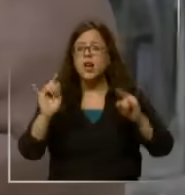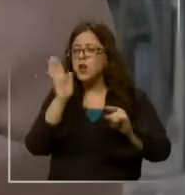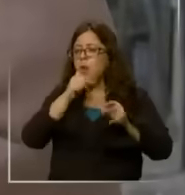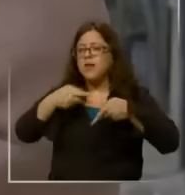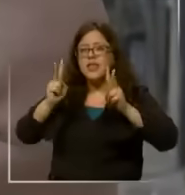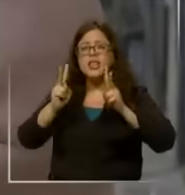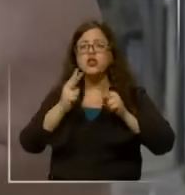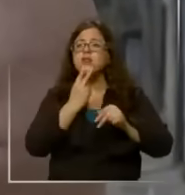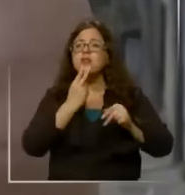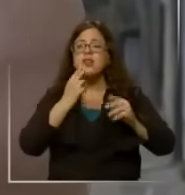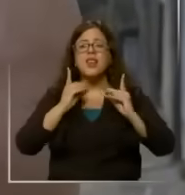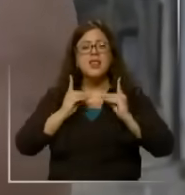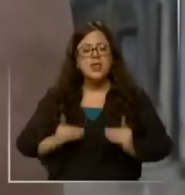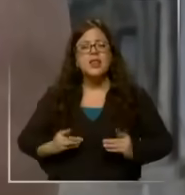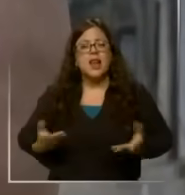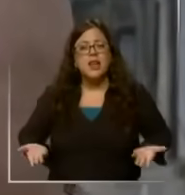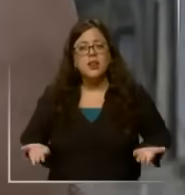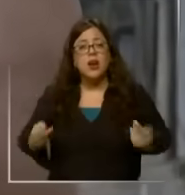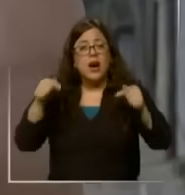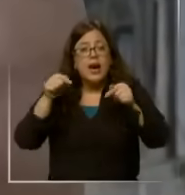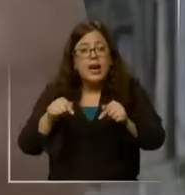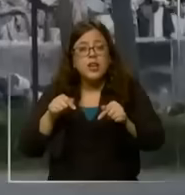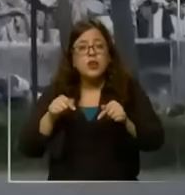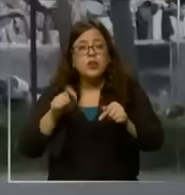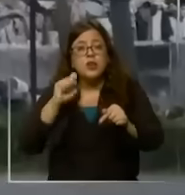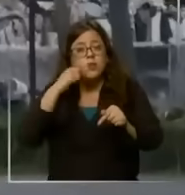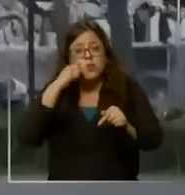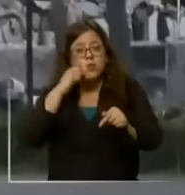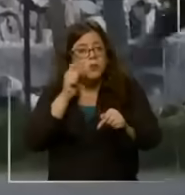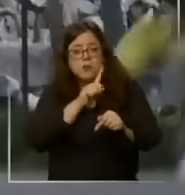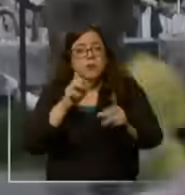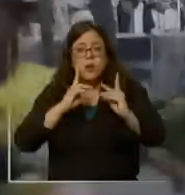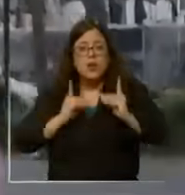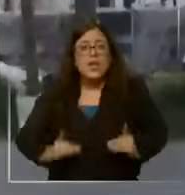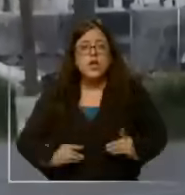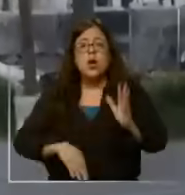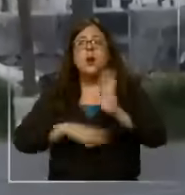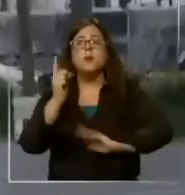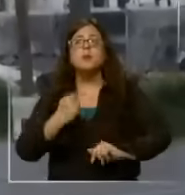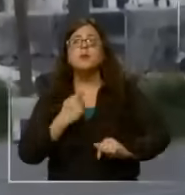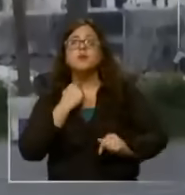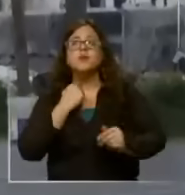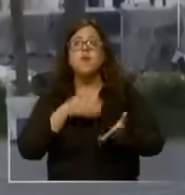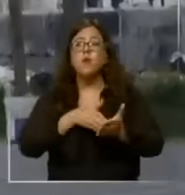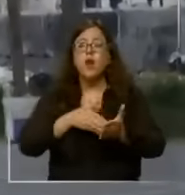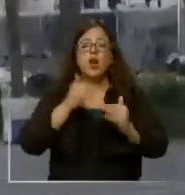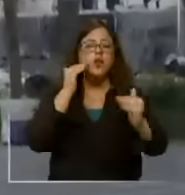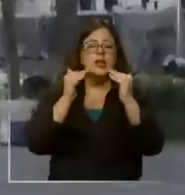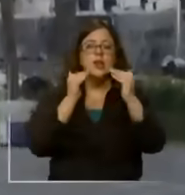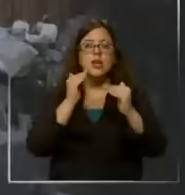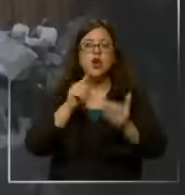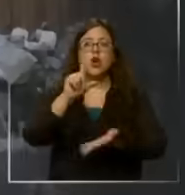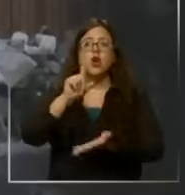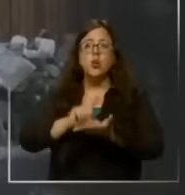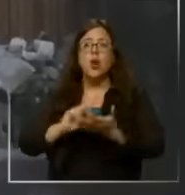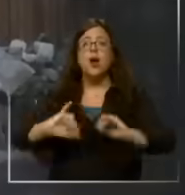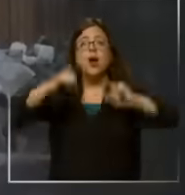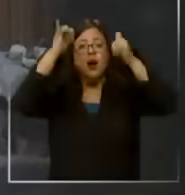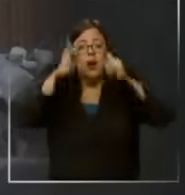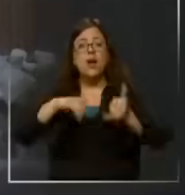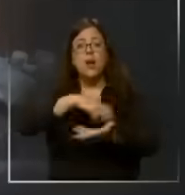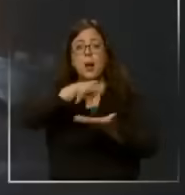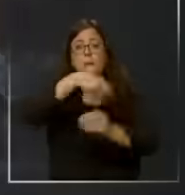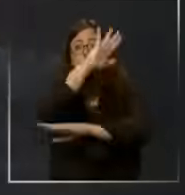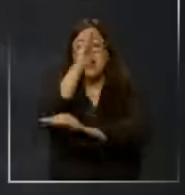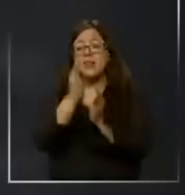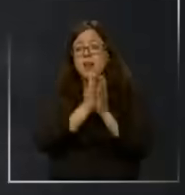derecho a vivir dignamente. Entonces, esto para nosotros es indigno. Los más afectados y vulnerados son los niños. Su lugar de recreación es el parque